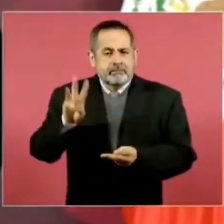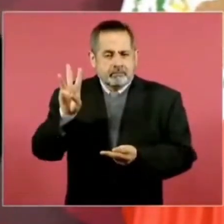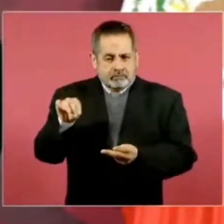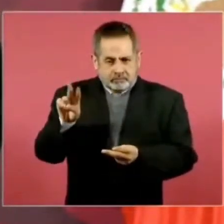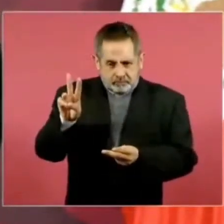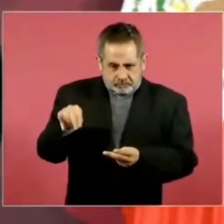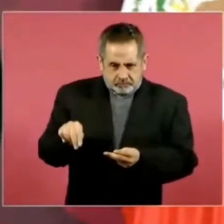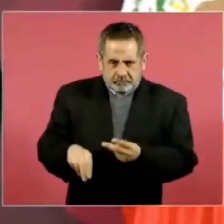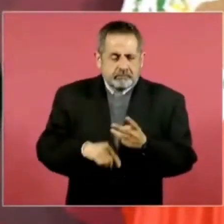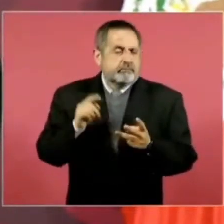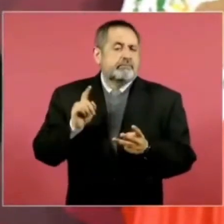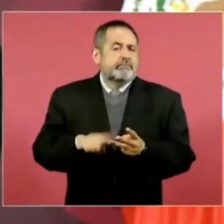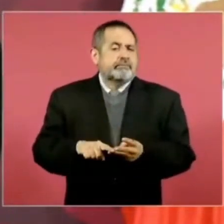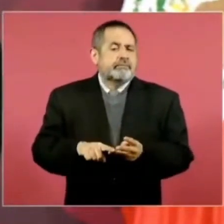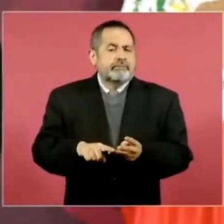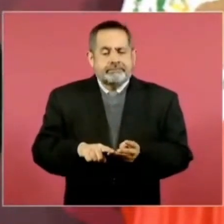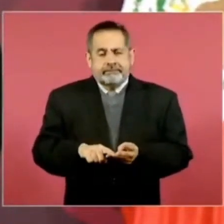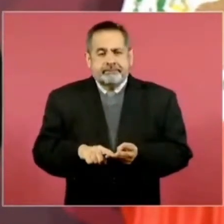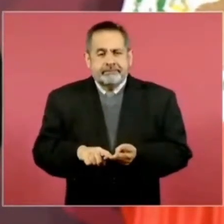Walmart,